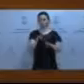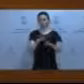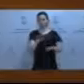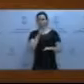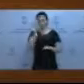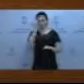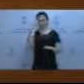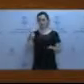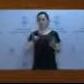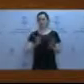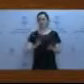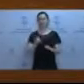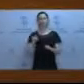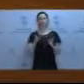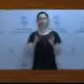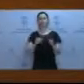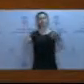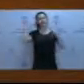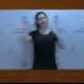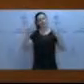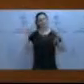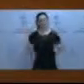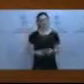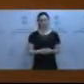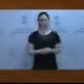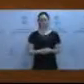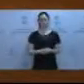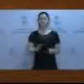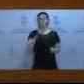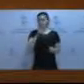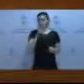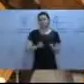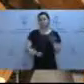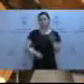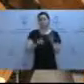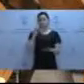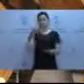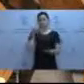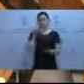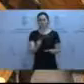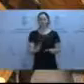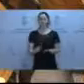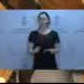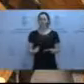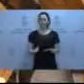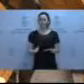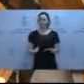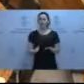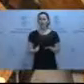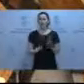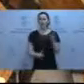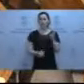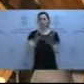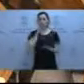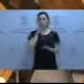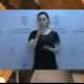señorías, dándoles la enhorabuena, porque tienen mucha suerte de tener a un